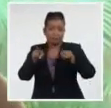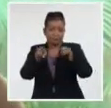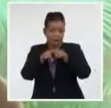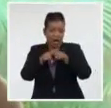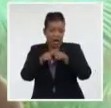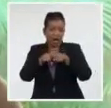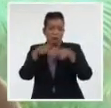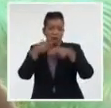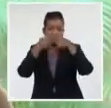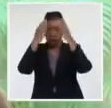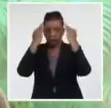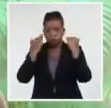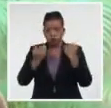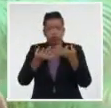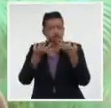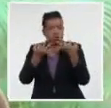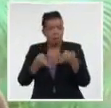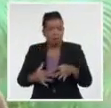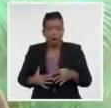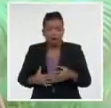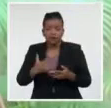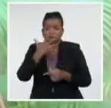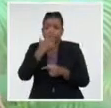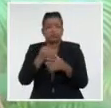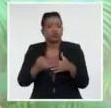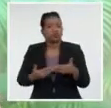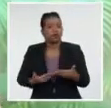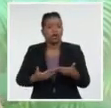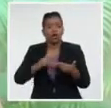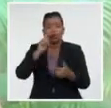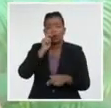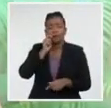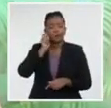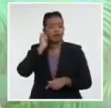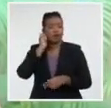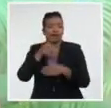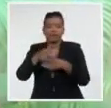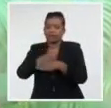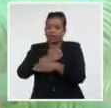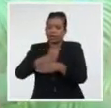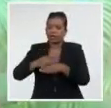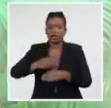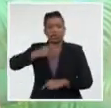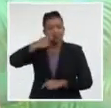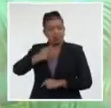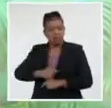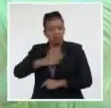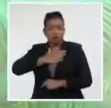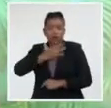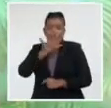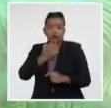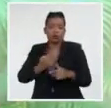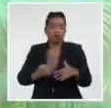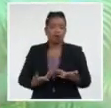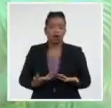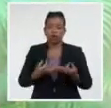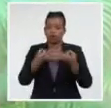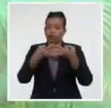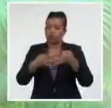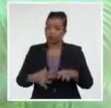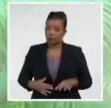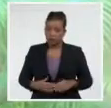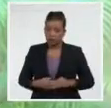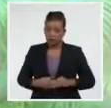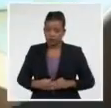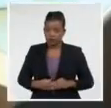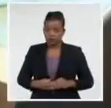preferencias sexuales, tenemos la capacidad y tenemos nuestra propia decisión de decidir hacia dónde vamos, qué somos, pero todo